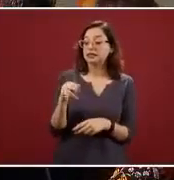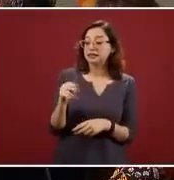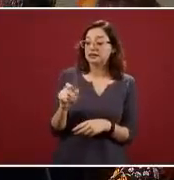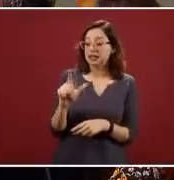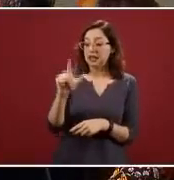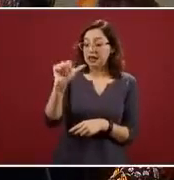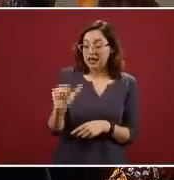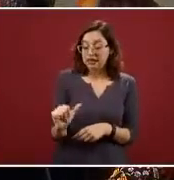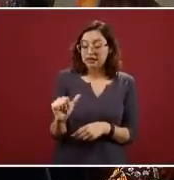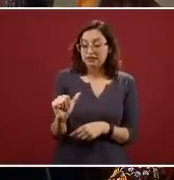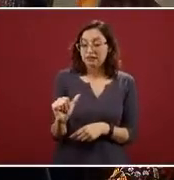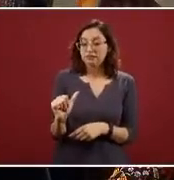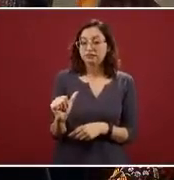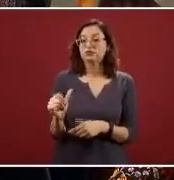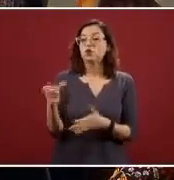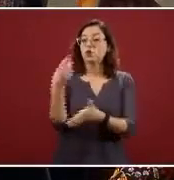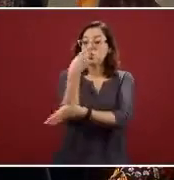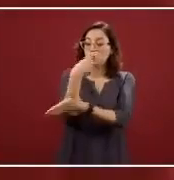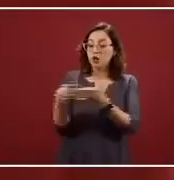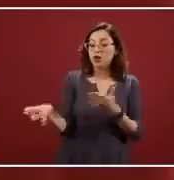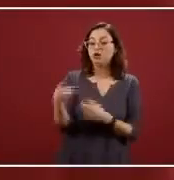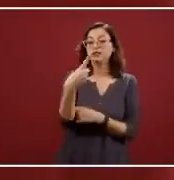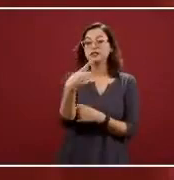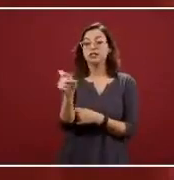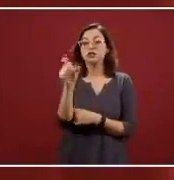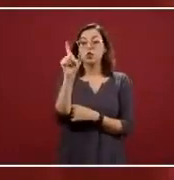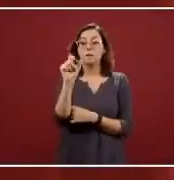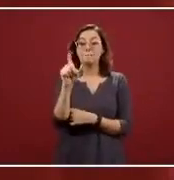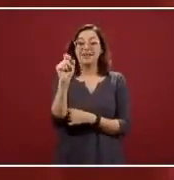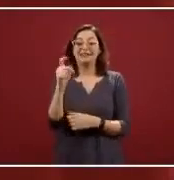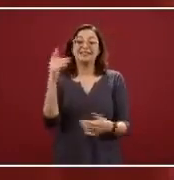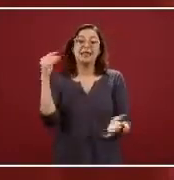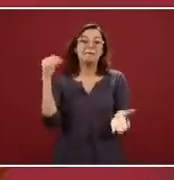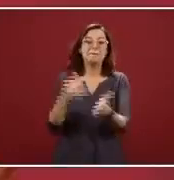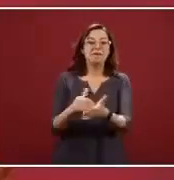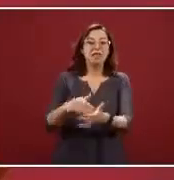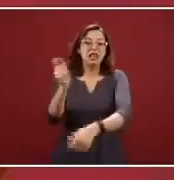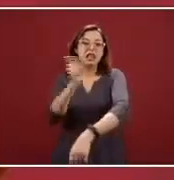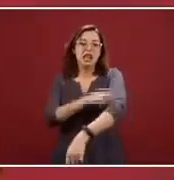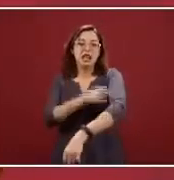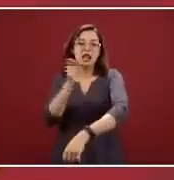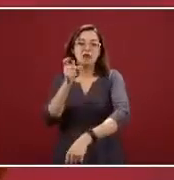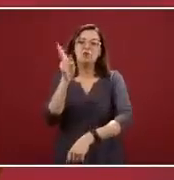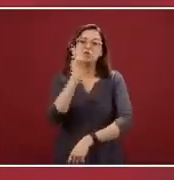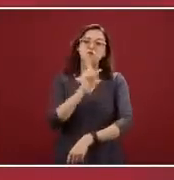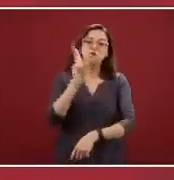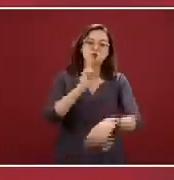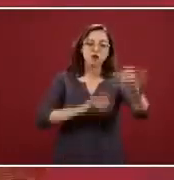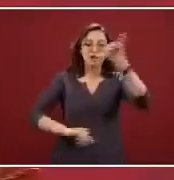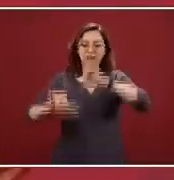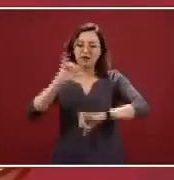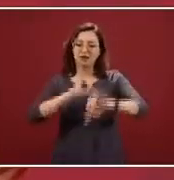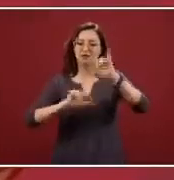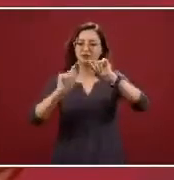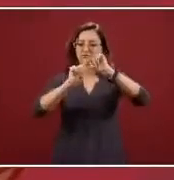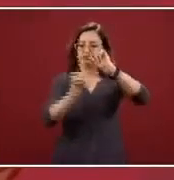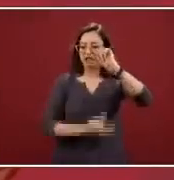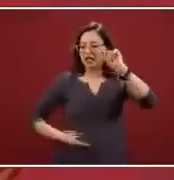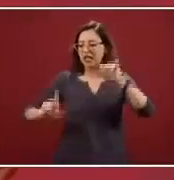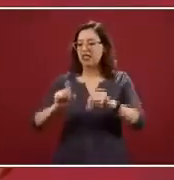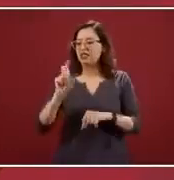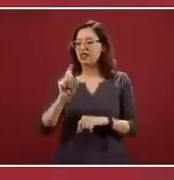estamos realizando la adquisición de 120,000 reacciones para todo el territorio nacional, para las 32